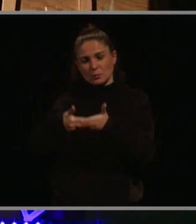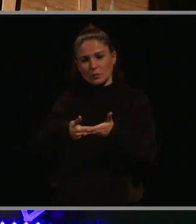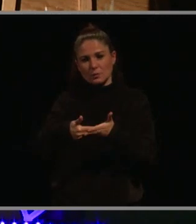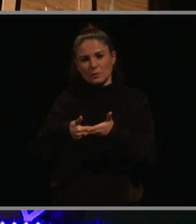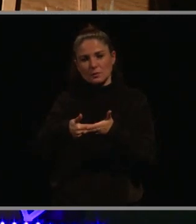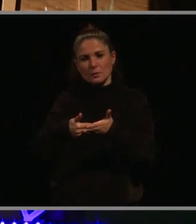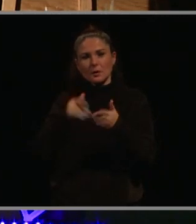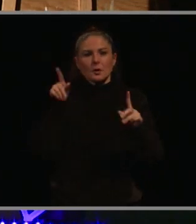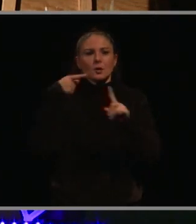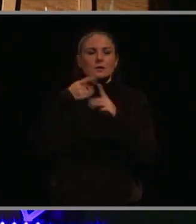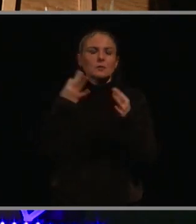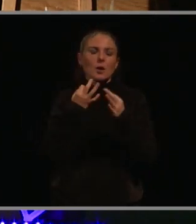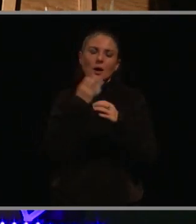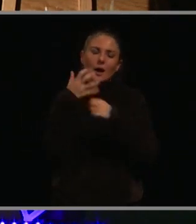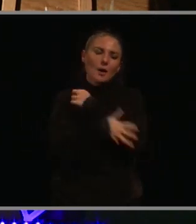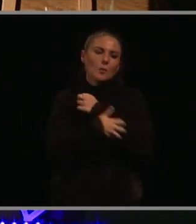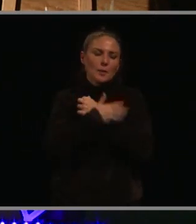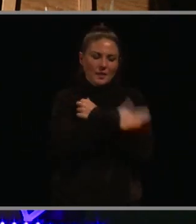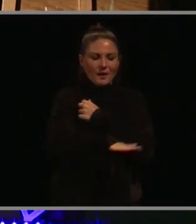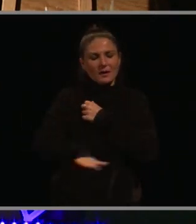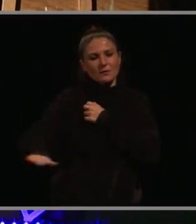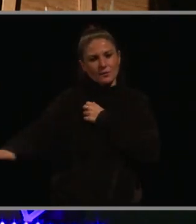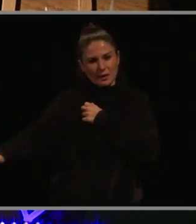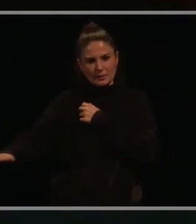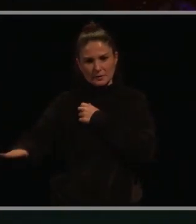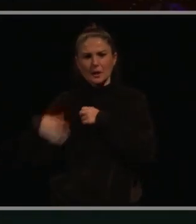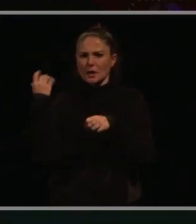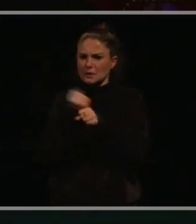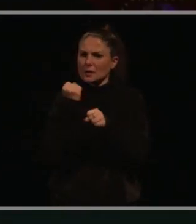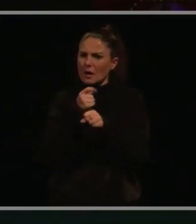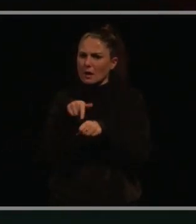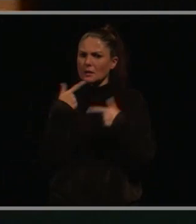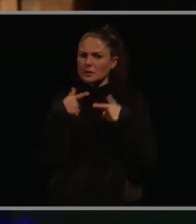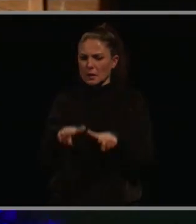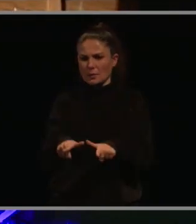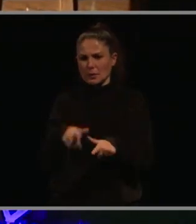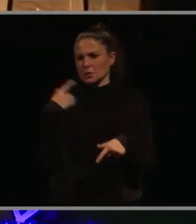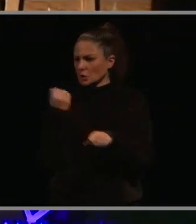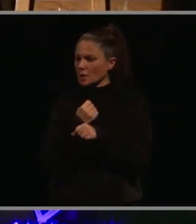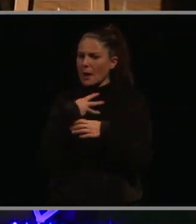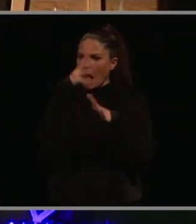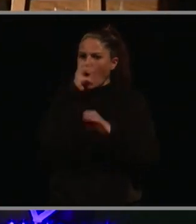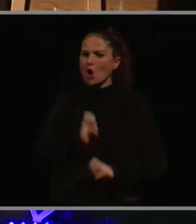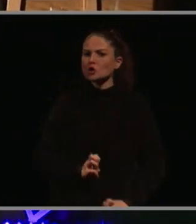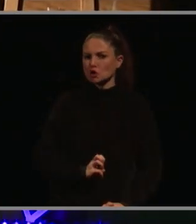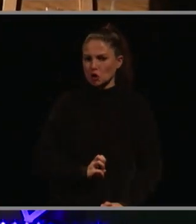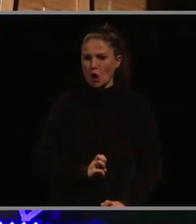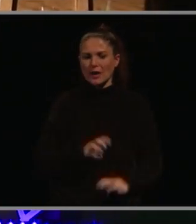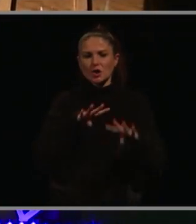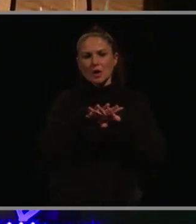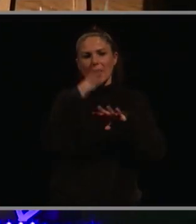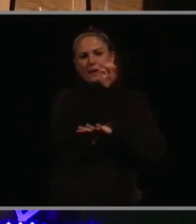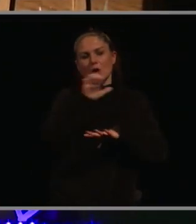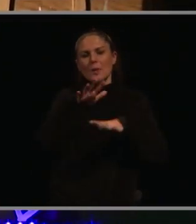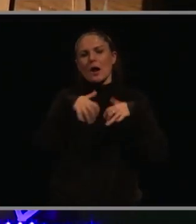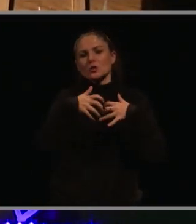está enfocada en la pobreza infantil, trabajando en No sin evidencia en este campo. Trabajó durante 8 años en la Red Europea de Lucha contra